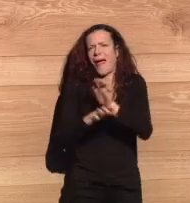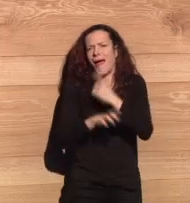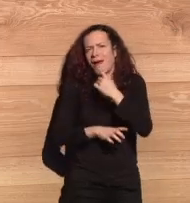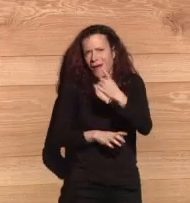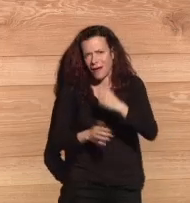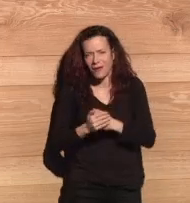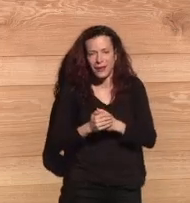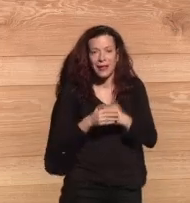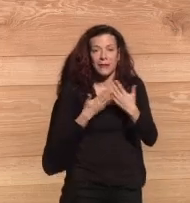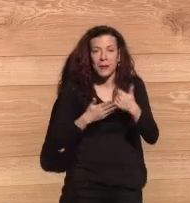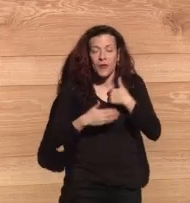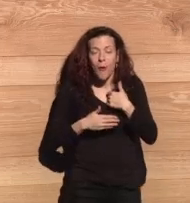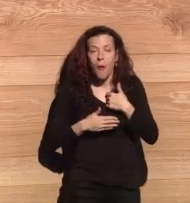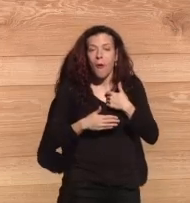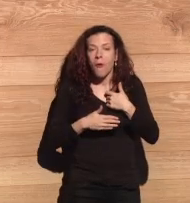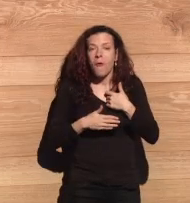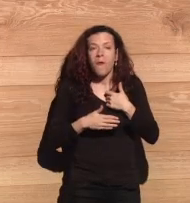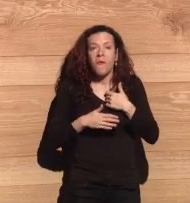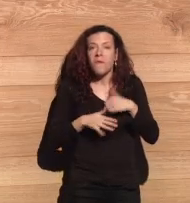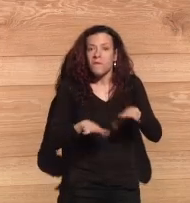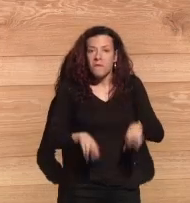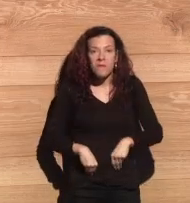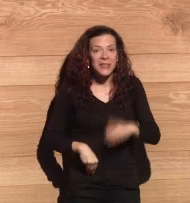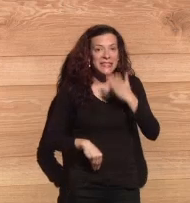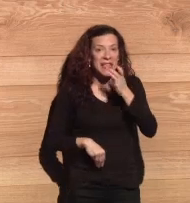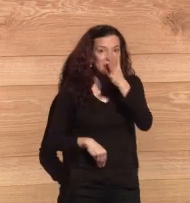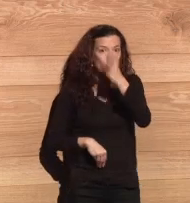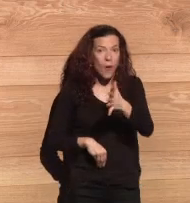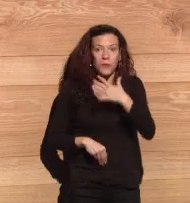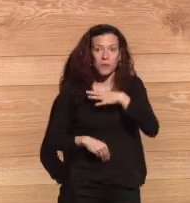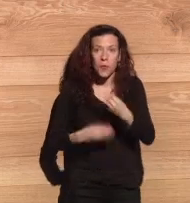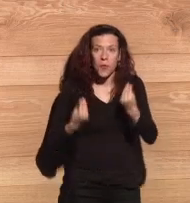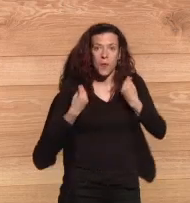me conformo con que dentro de 5 años viva